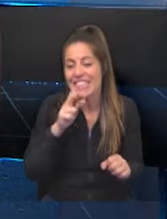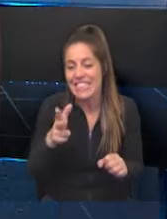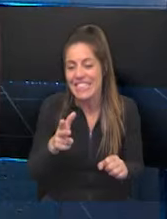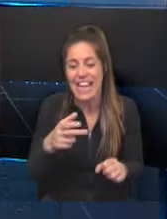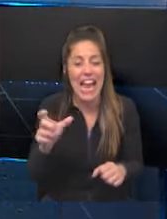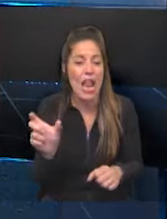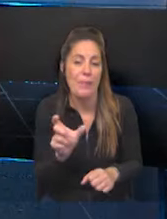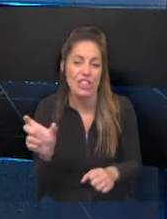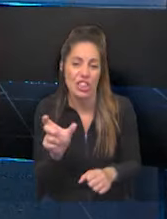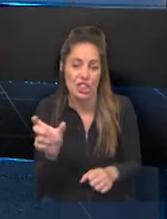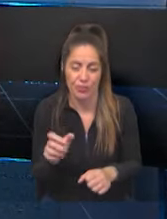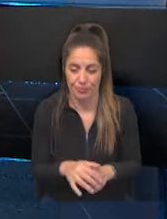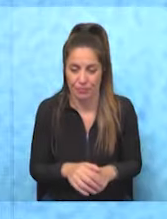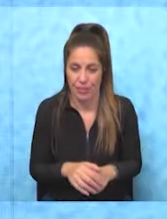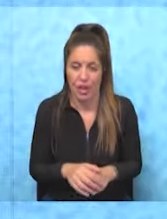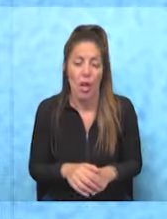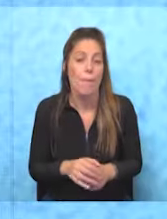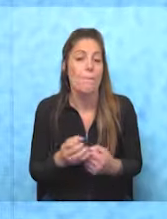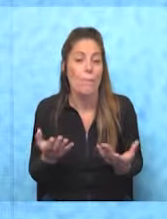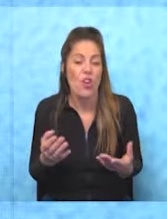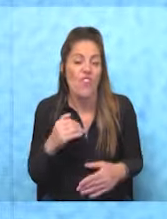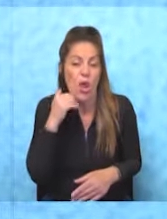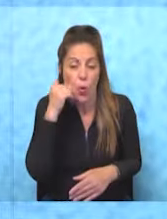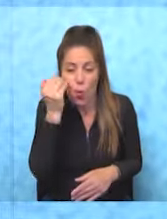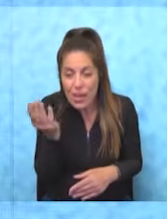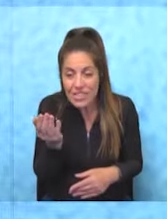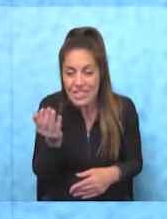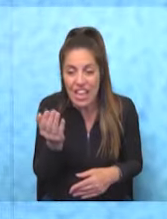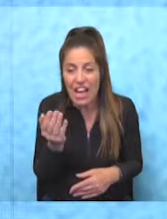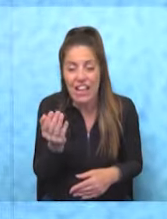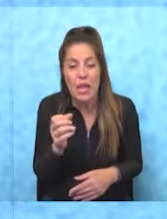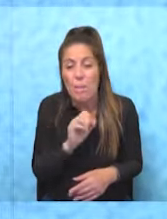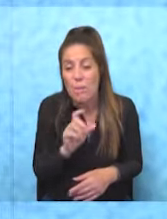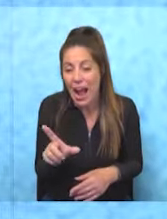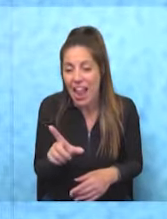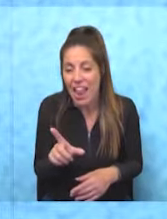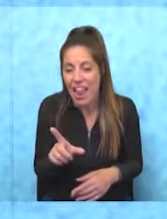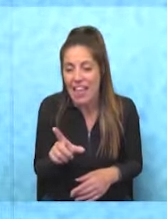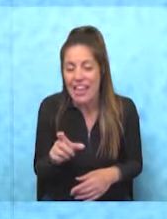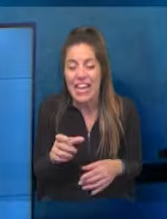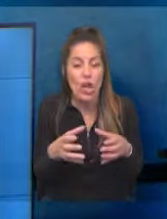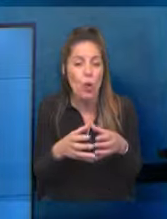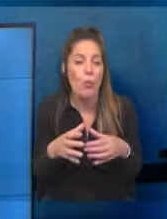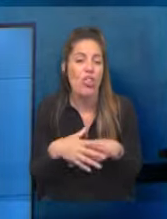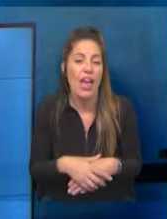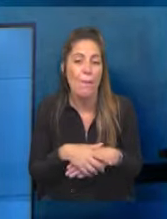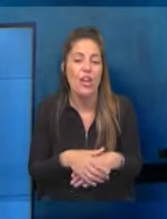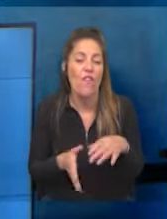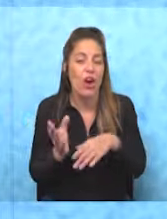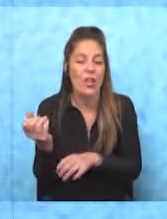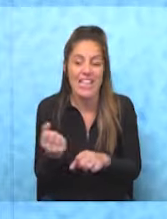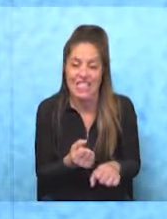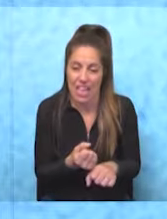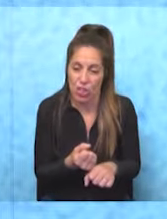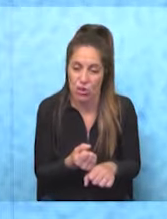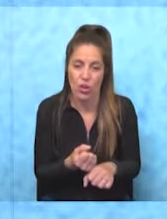goran está por por vergüenza de de quedar mal en en su núcleo de amigos va un